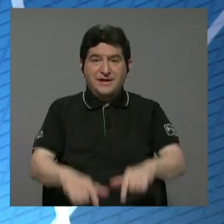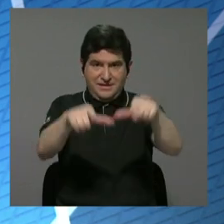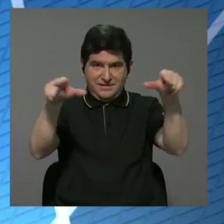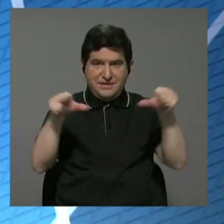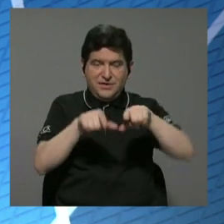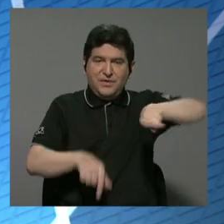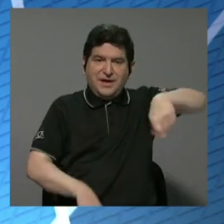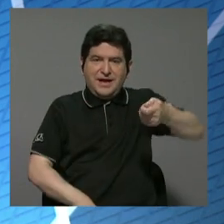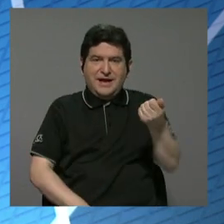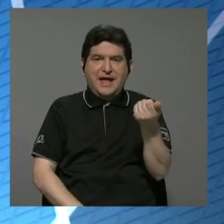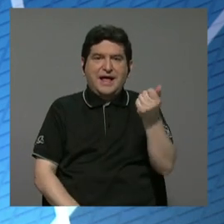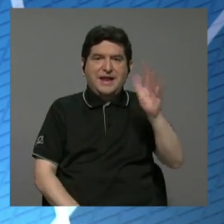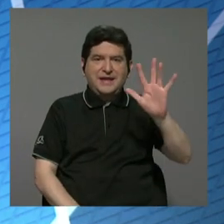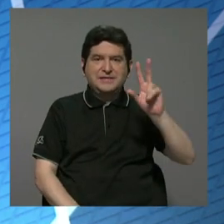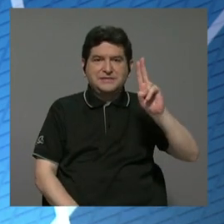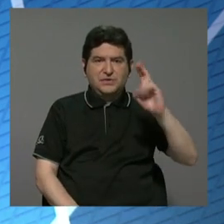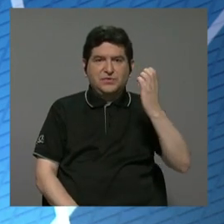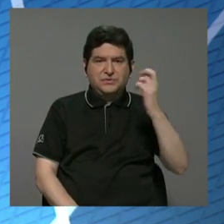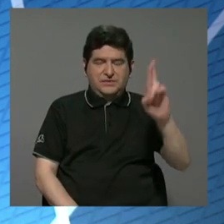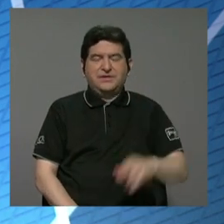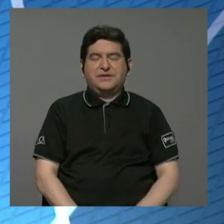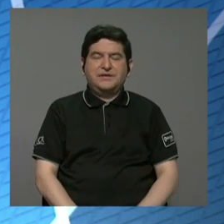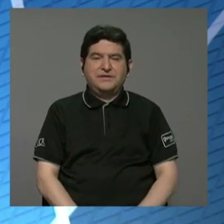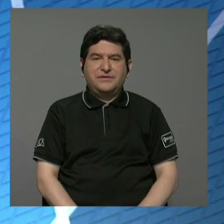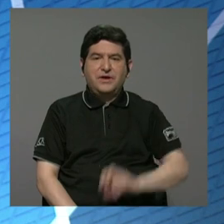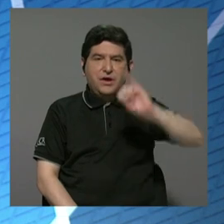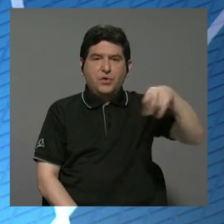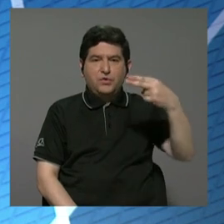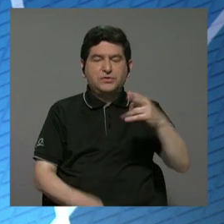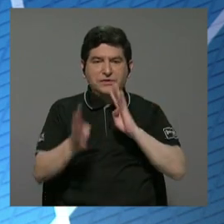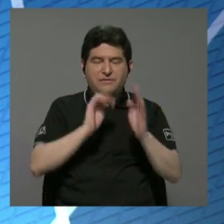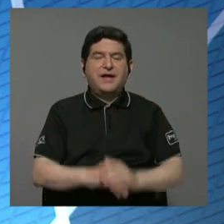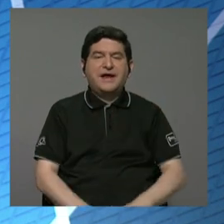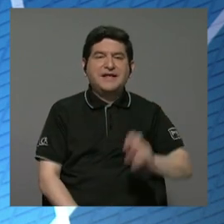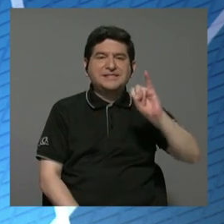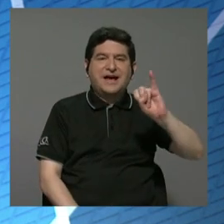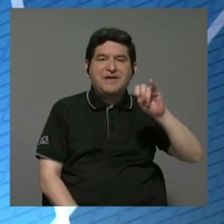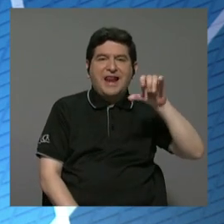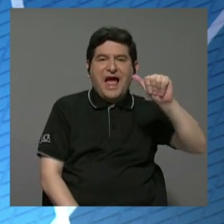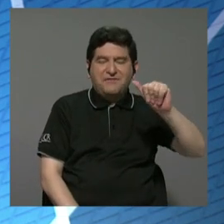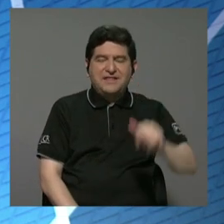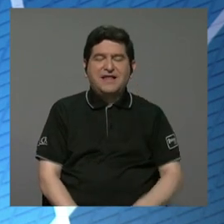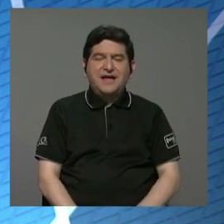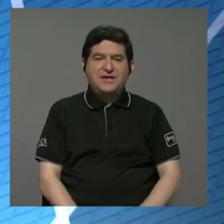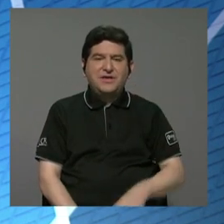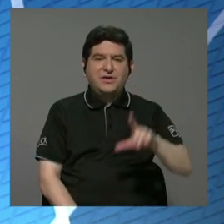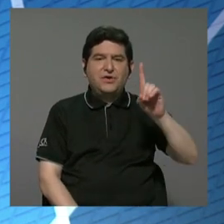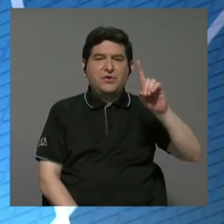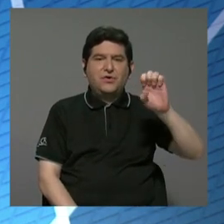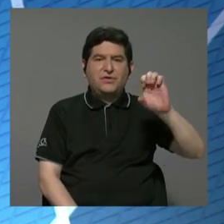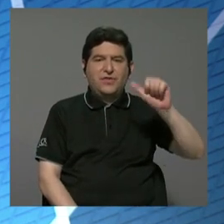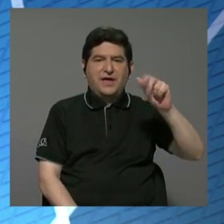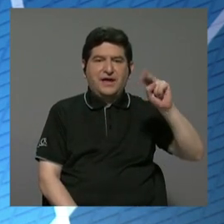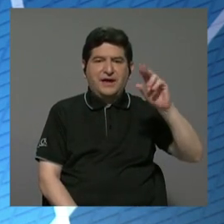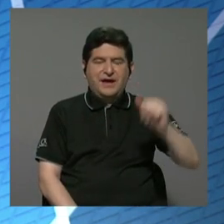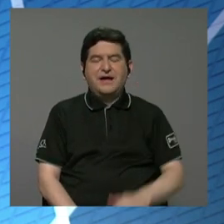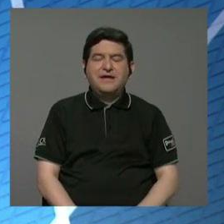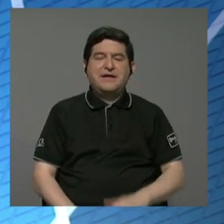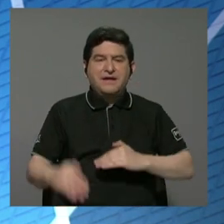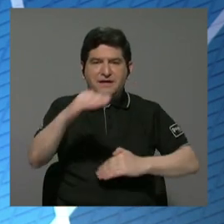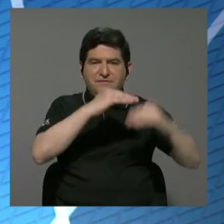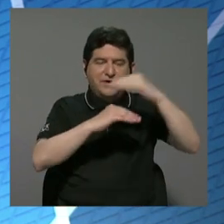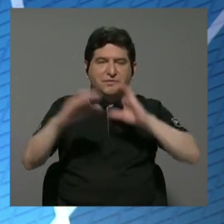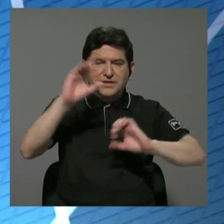instalaciones de Canal 15 UCR. Josué va a conversar con Isabel Avendaño, que es la decana de la Facultad de Ciencias Sociales de